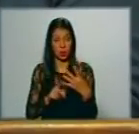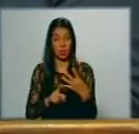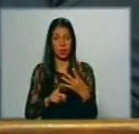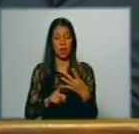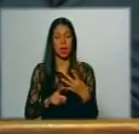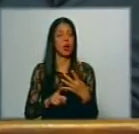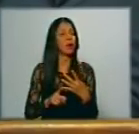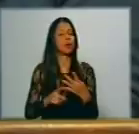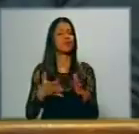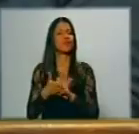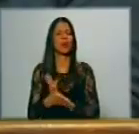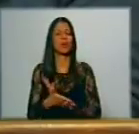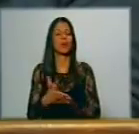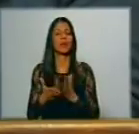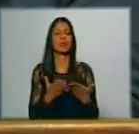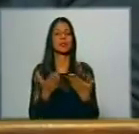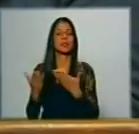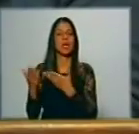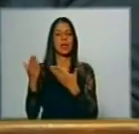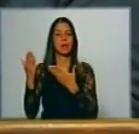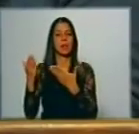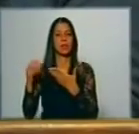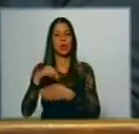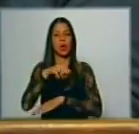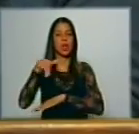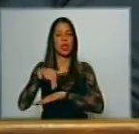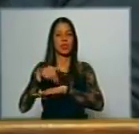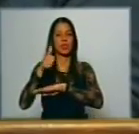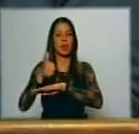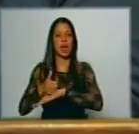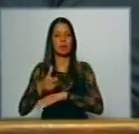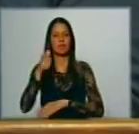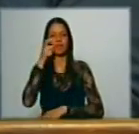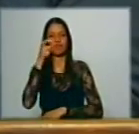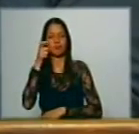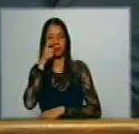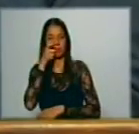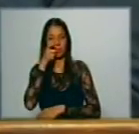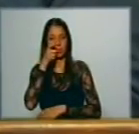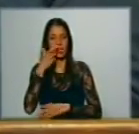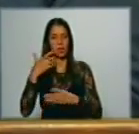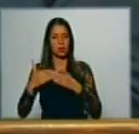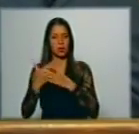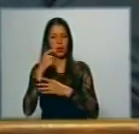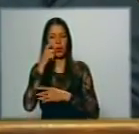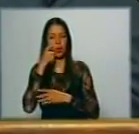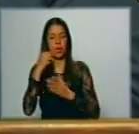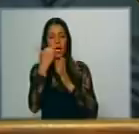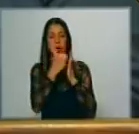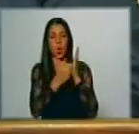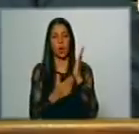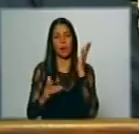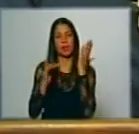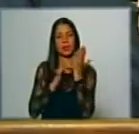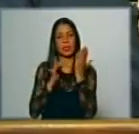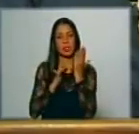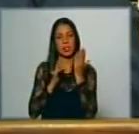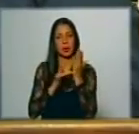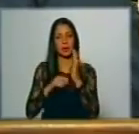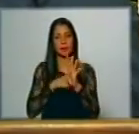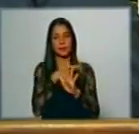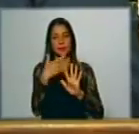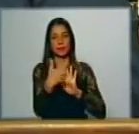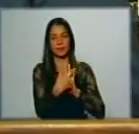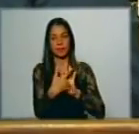Autónomo Nacional de Normalización, Calidad, Metrología y Reglamentos Técnicos.